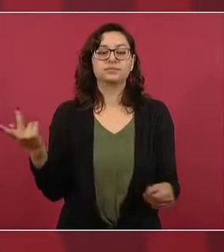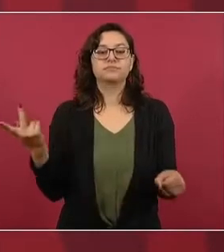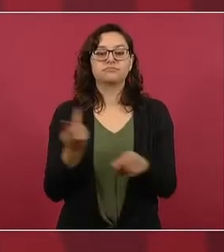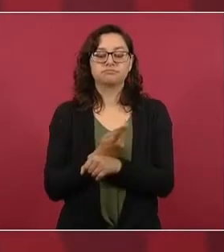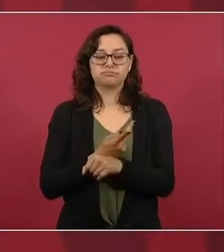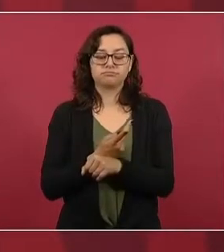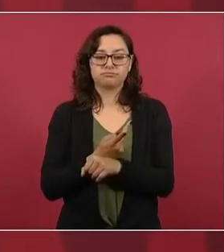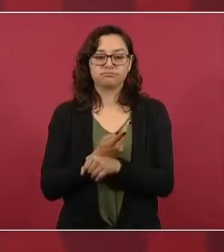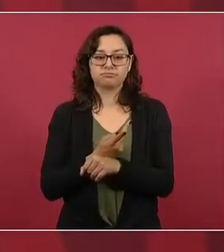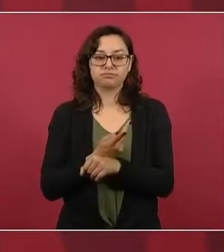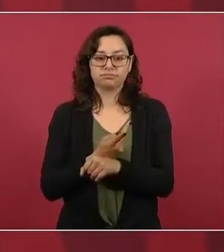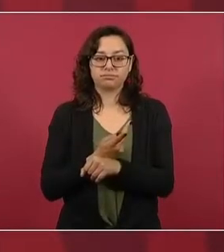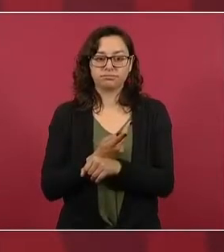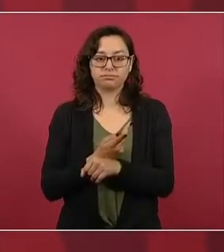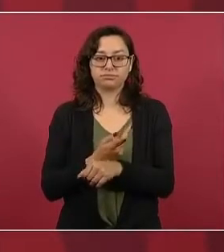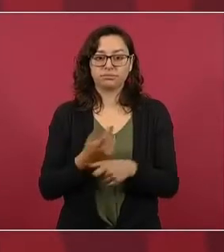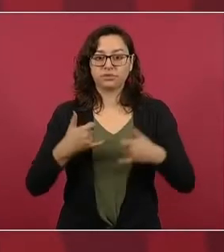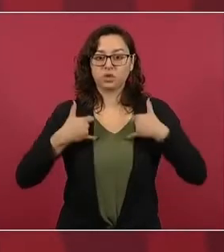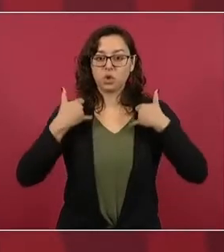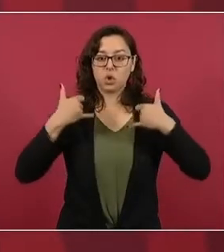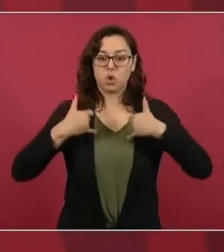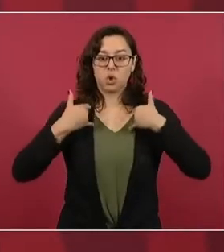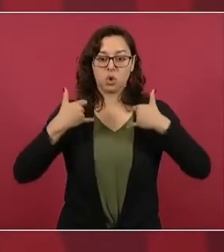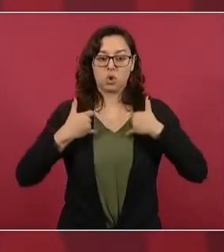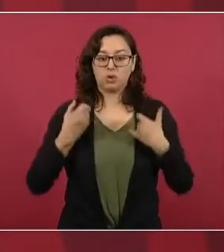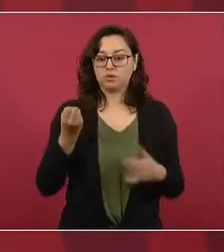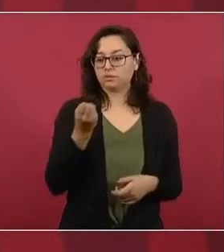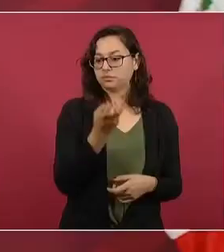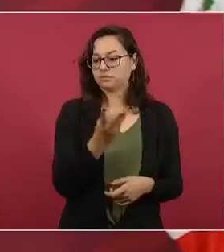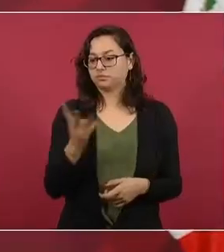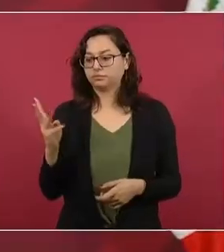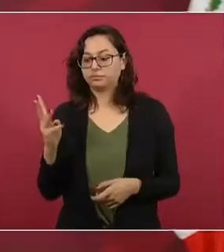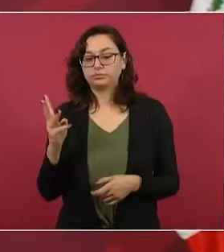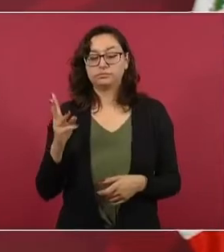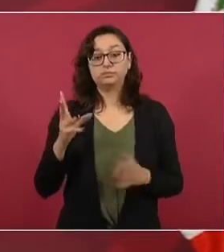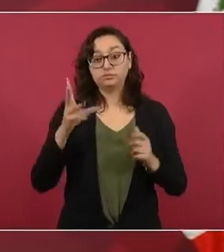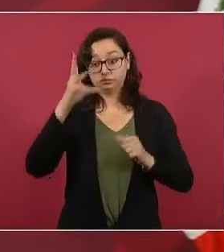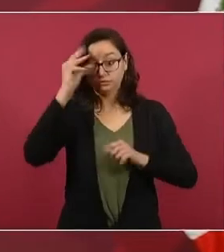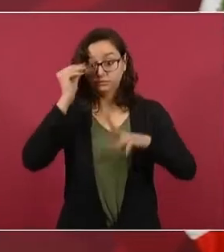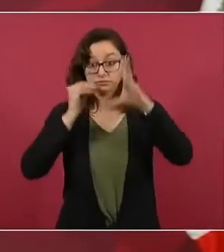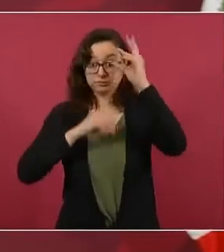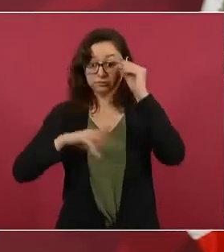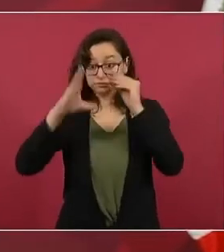asimilando, internalizando ese pensamiento conservador,